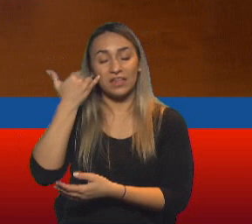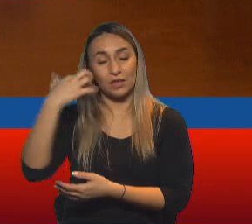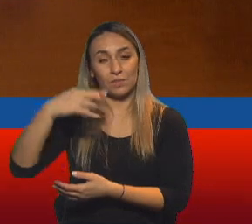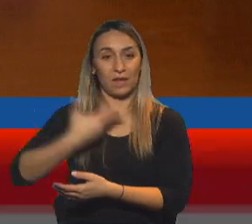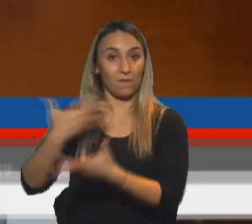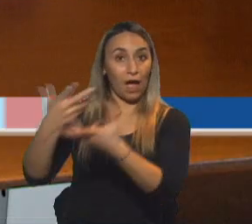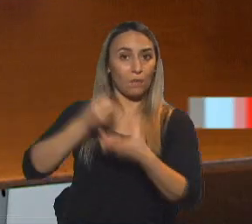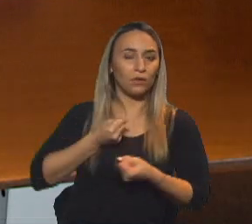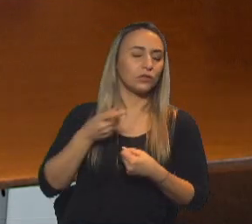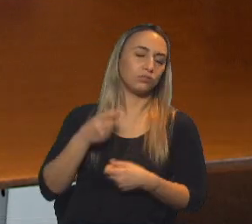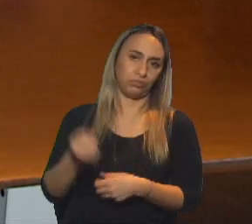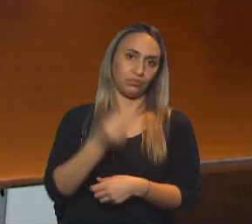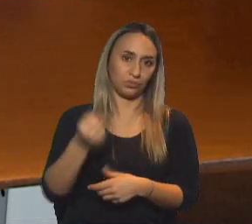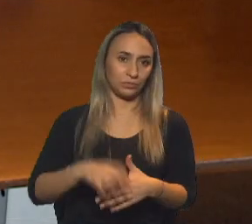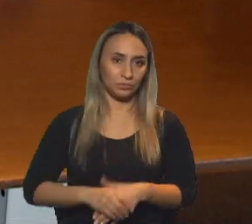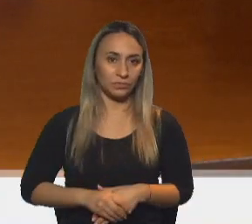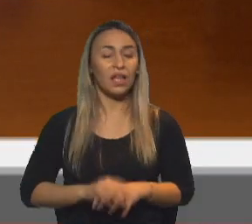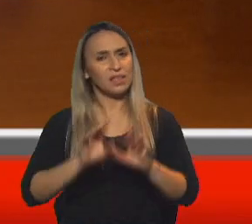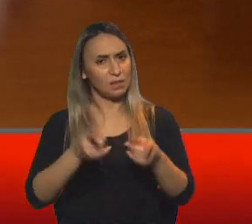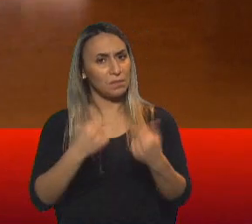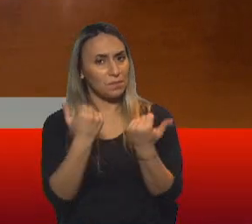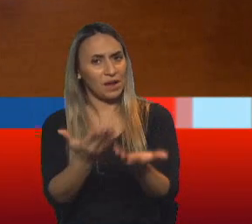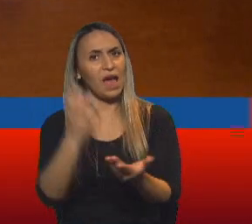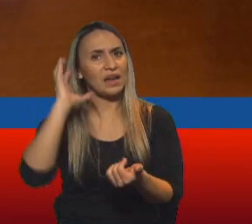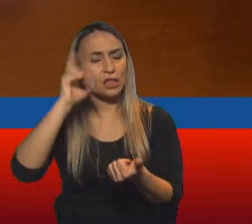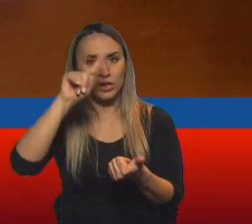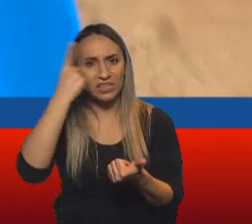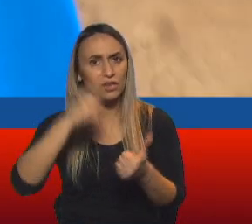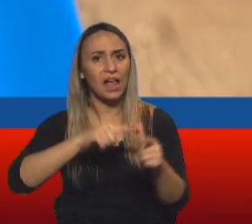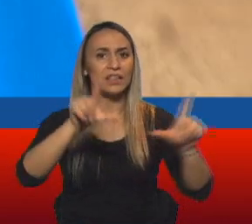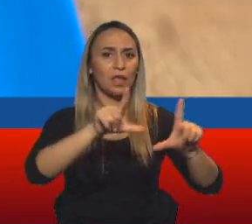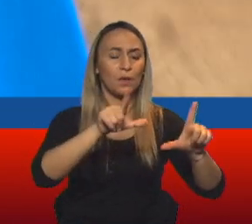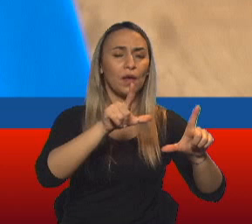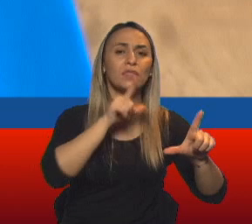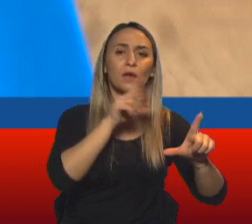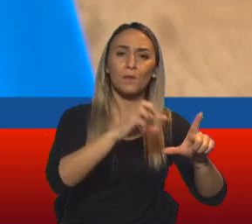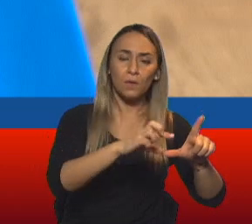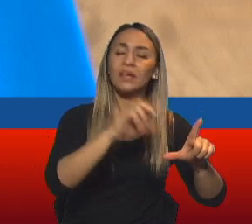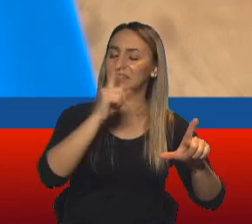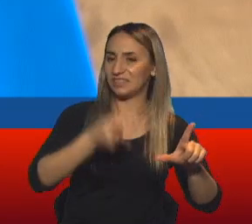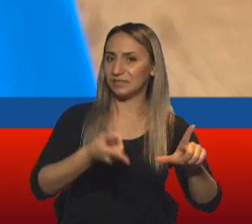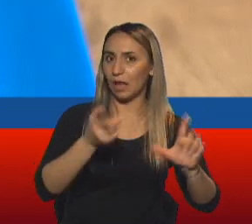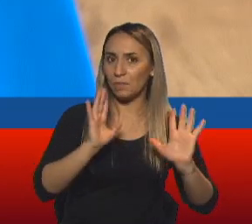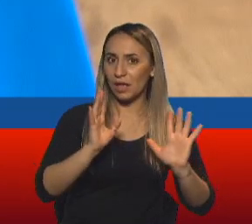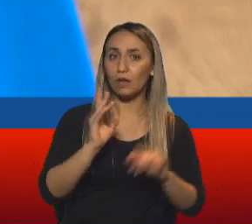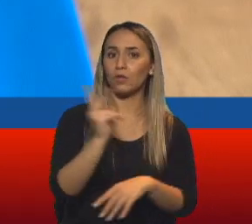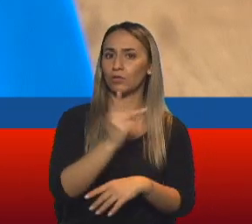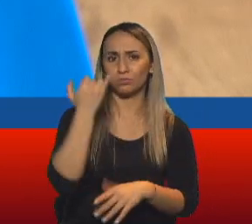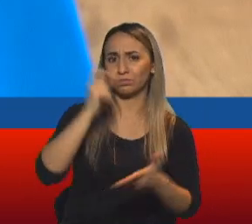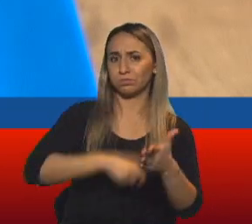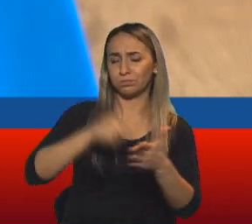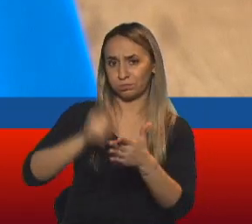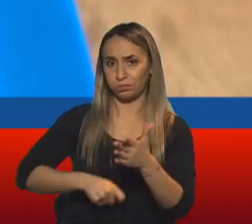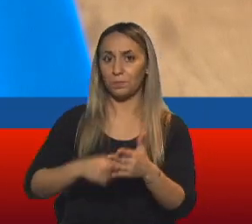instancia. ¿Esto alcanza a Radio Nacional, a la televisión pública? Sí, es Radio y Televisión Argentina quien está firmando, por lo tanto estamos hablando de